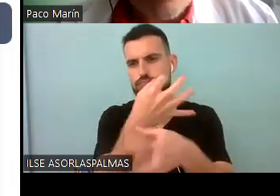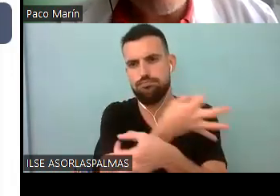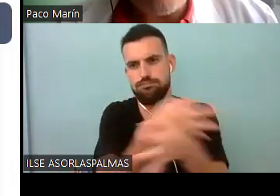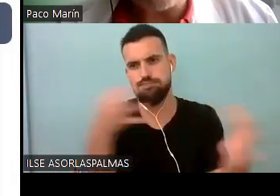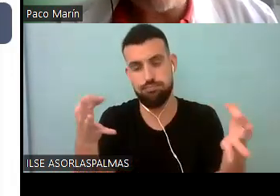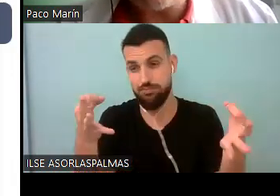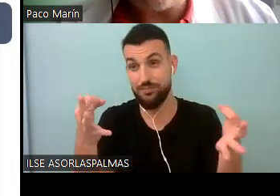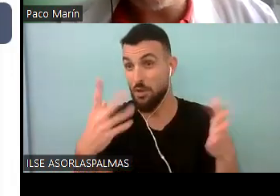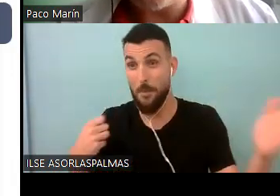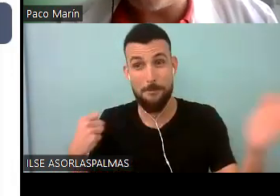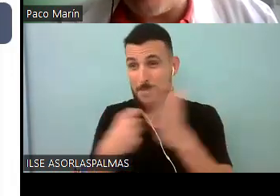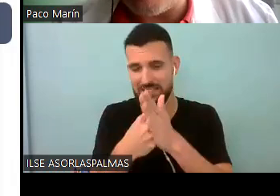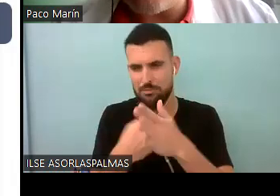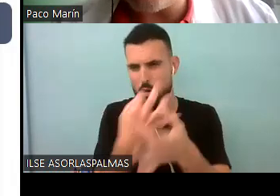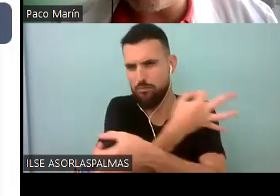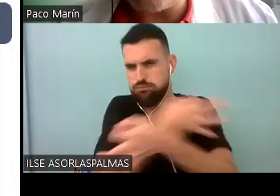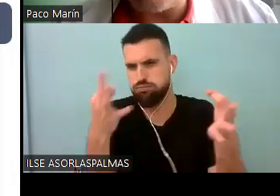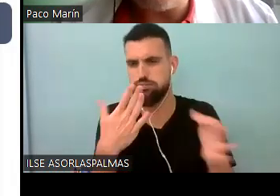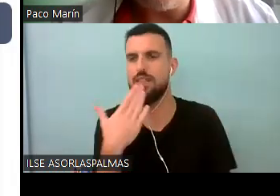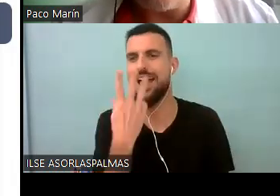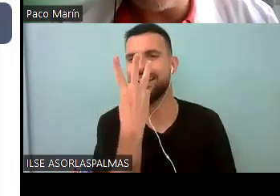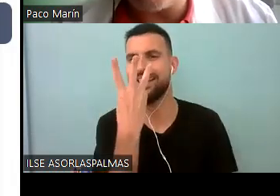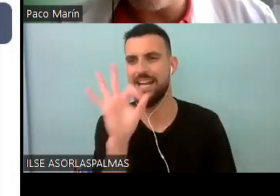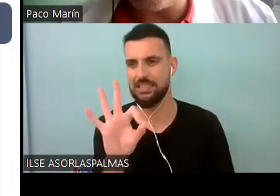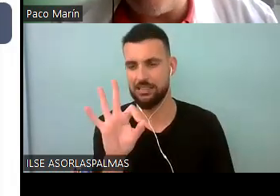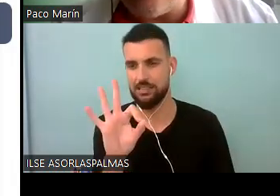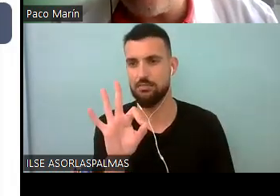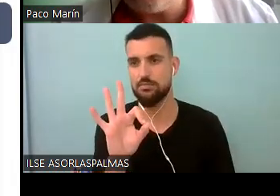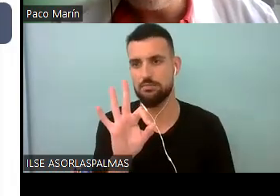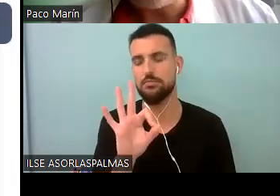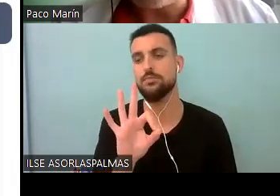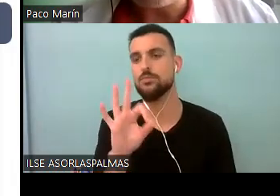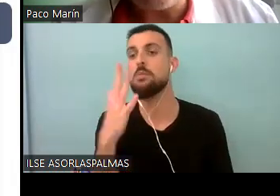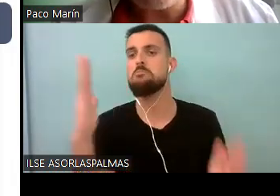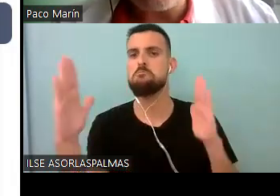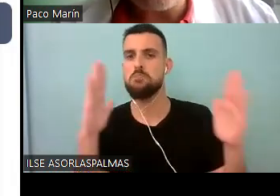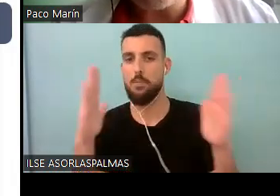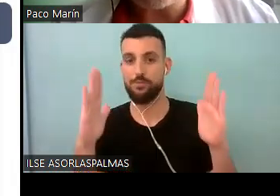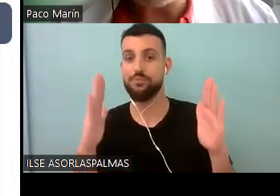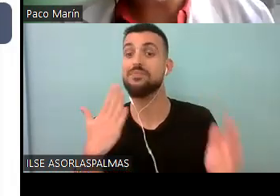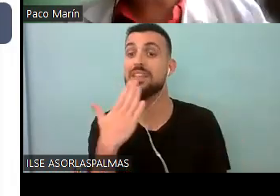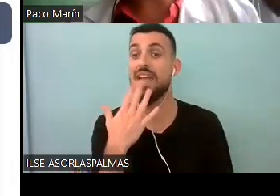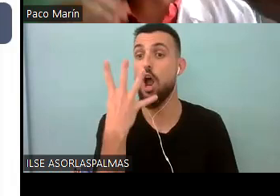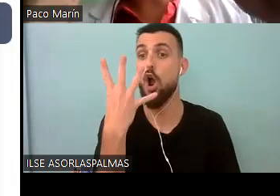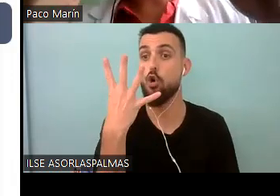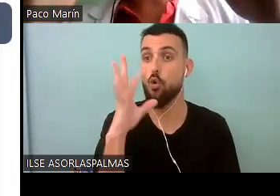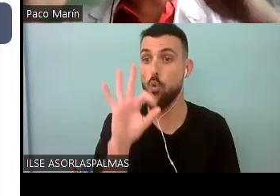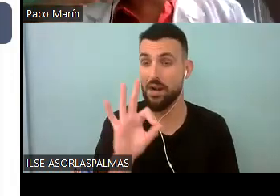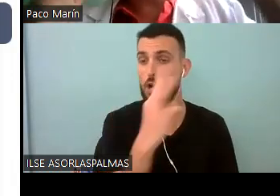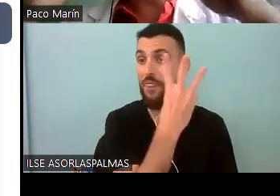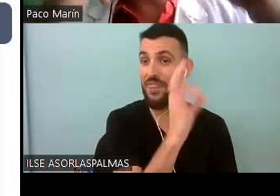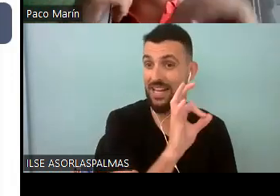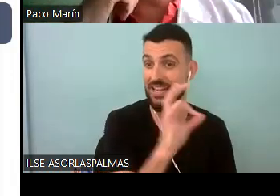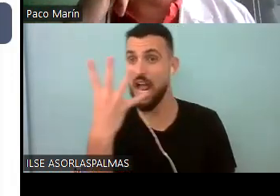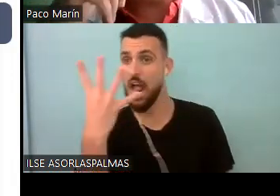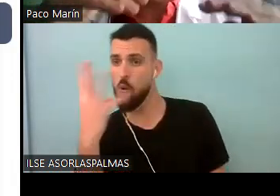pico máximo suele producirse a los 30 años aproximadamente, 30 más menos 2. A los 40 años, o sea, entre los 30 y los 40 años hay un